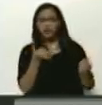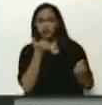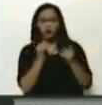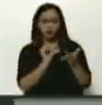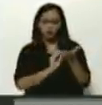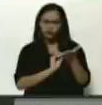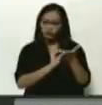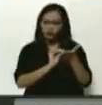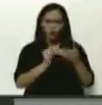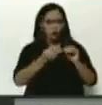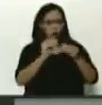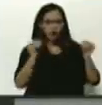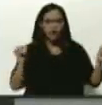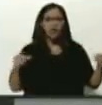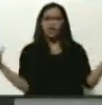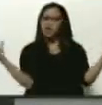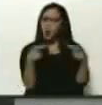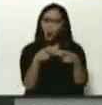reuniones en la constituyente